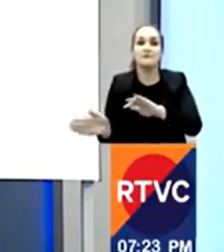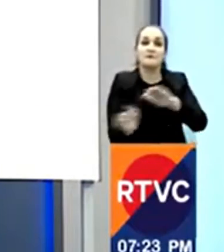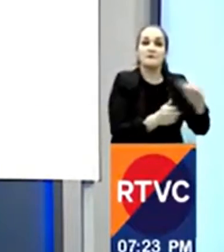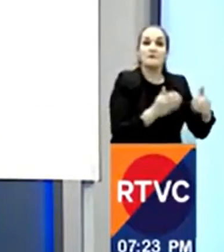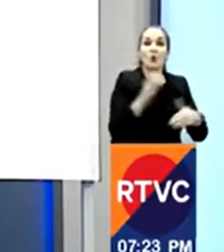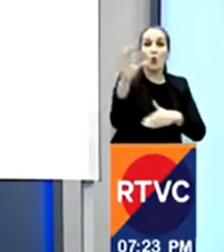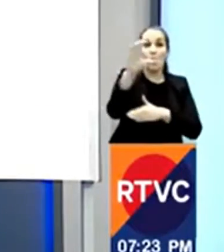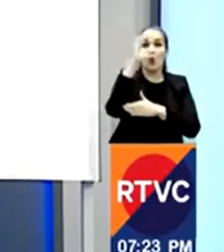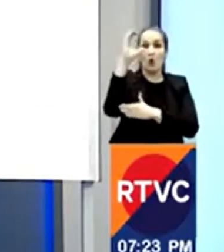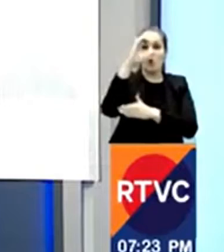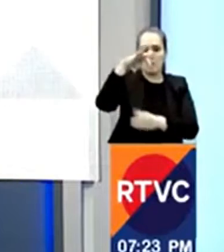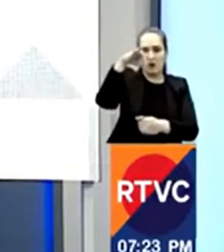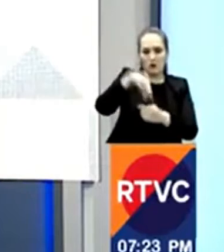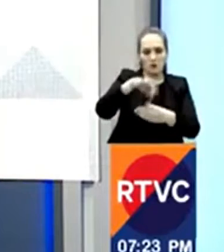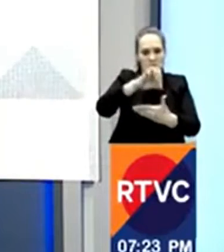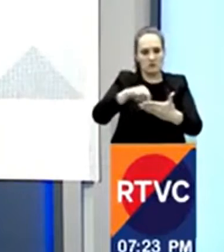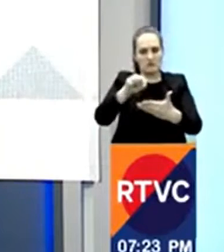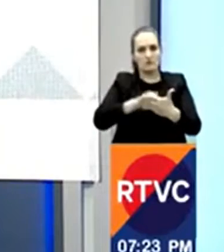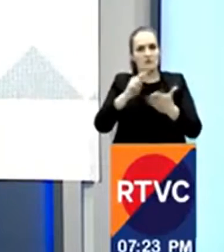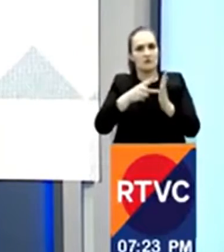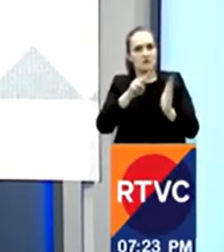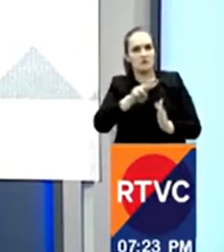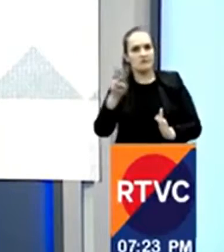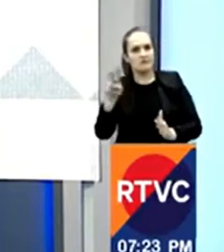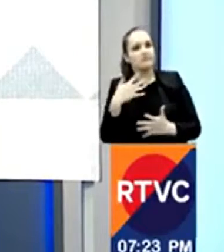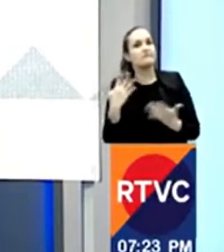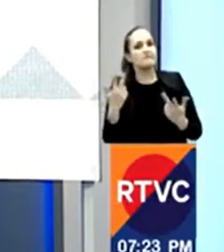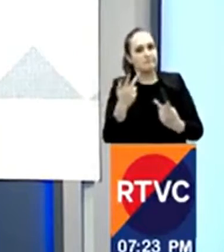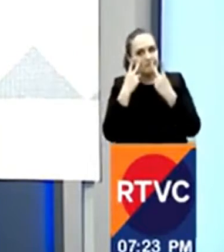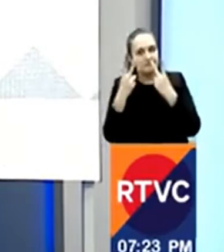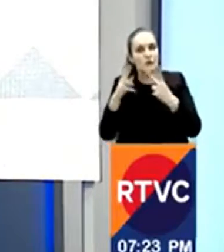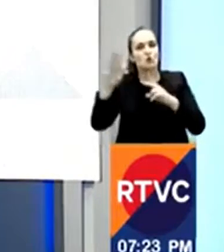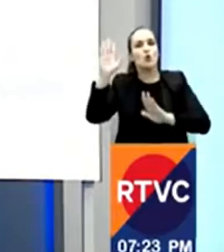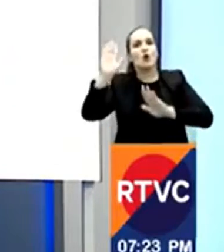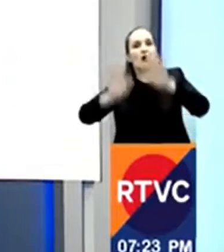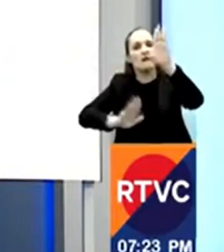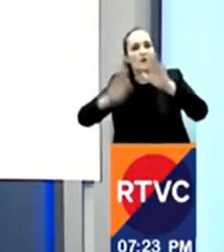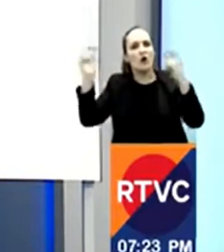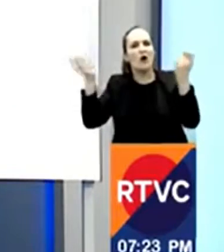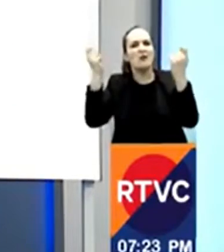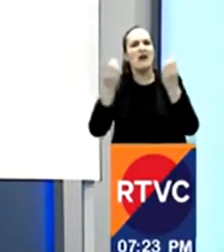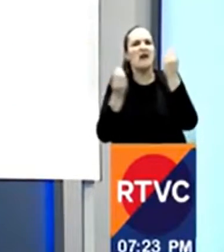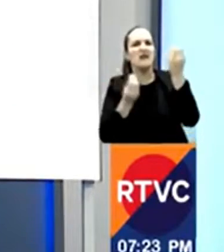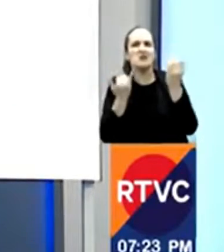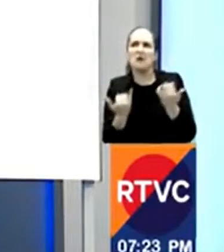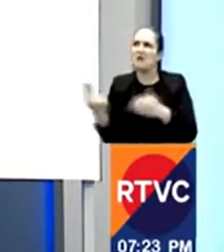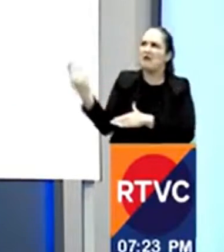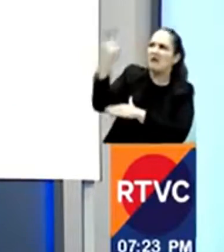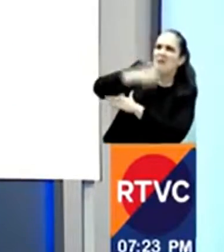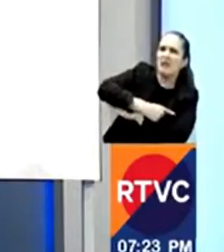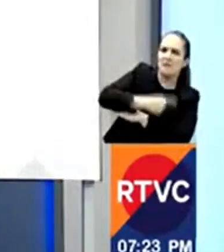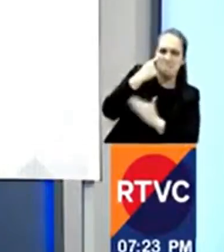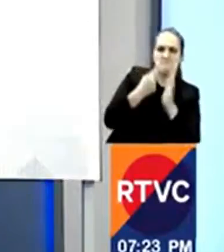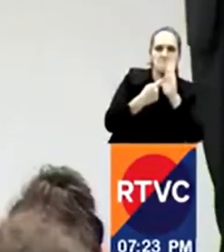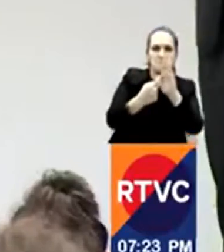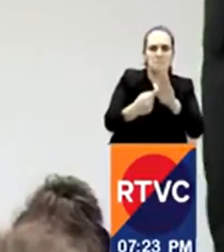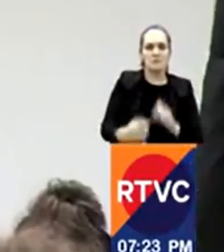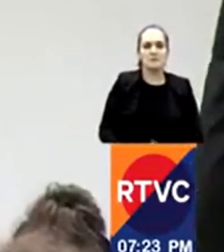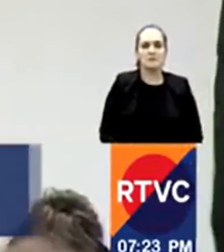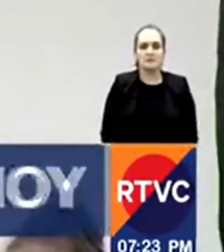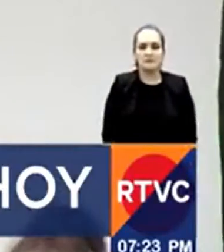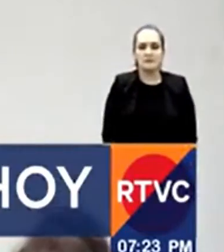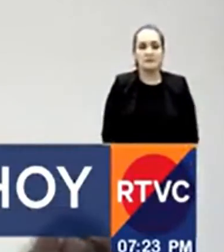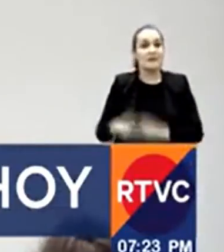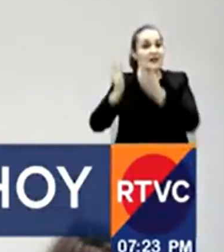Elección 2022 también estamos atentos a la actividad de las campañas, pues así estuvo la agenda de los candidatos el día de hoy.